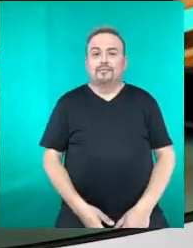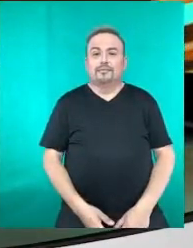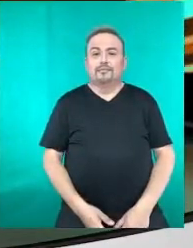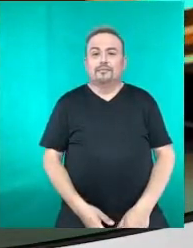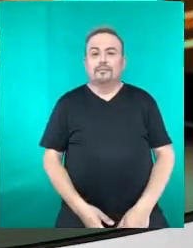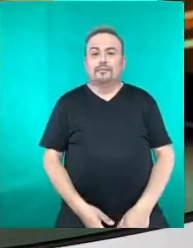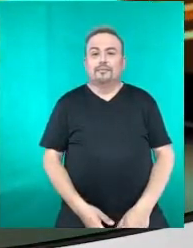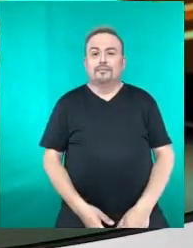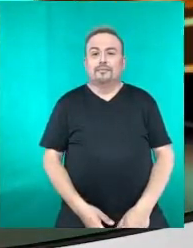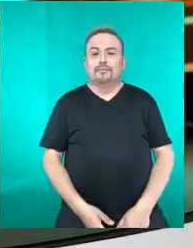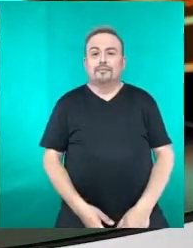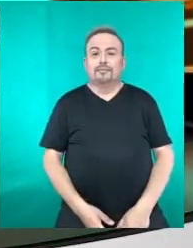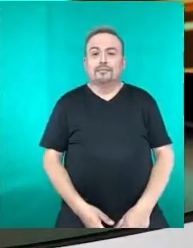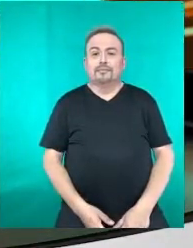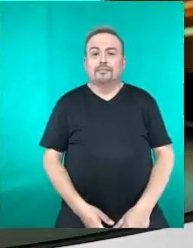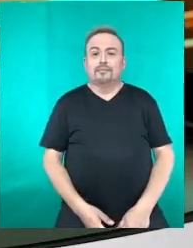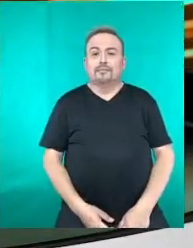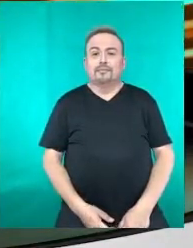Entonces,